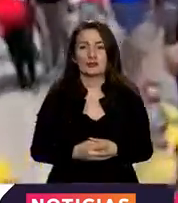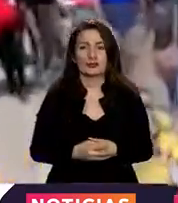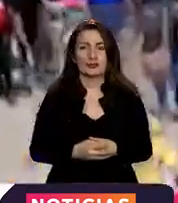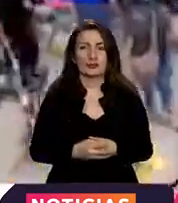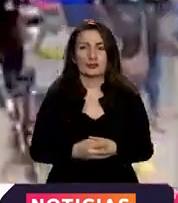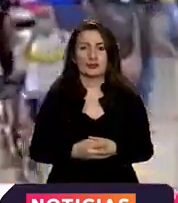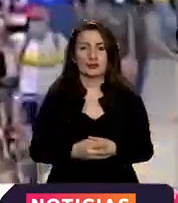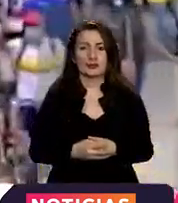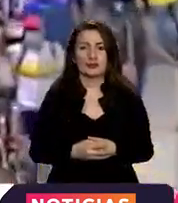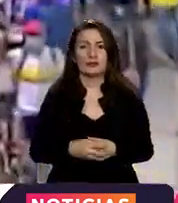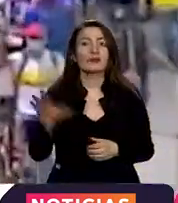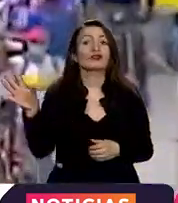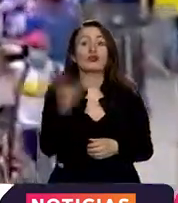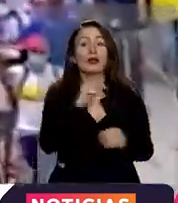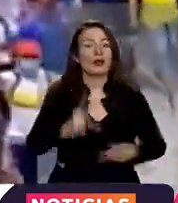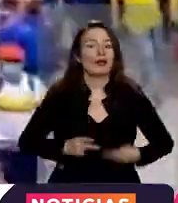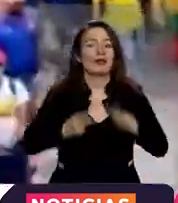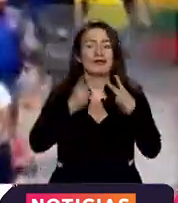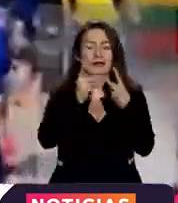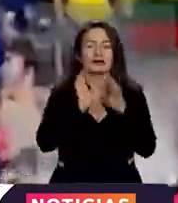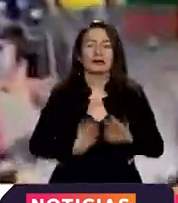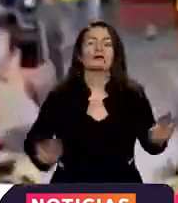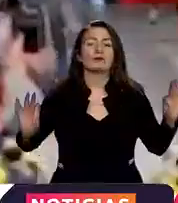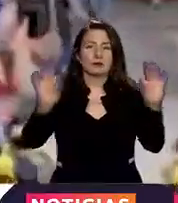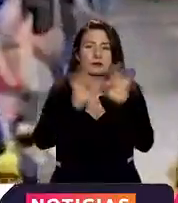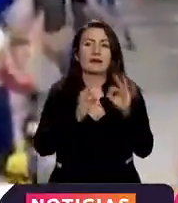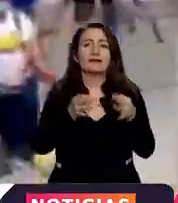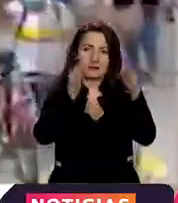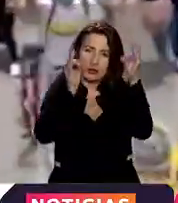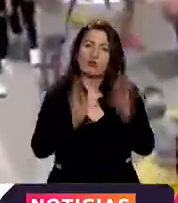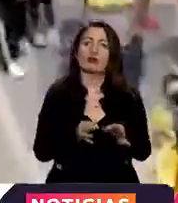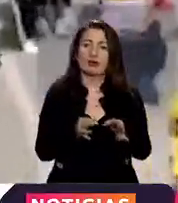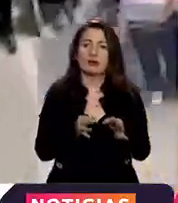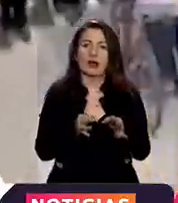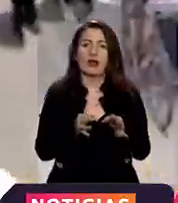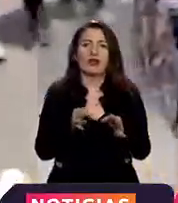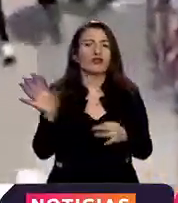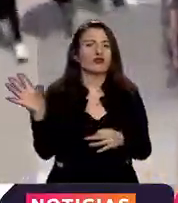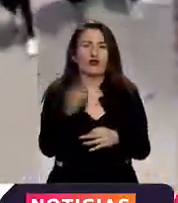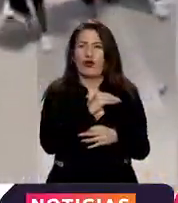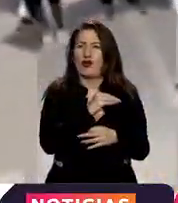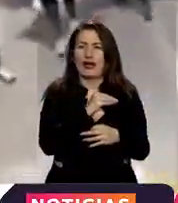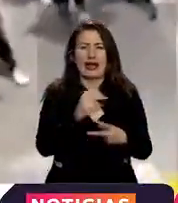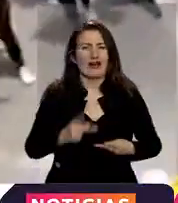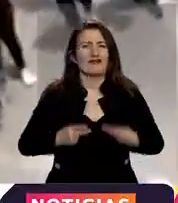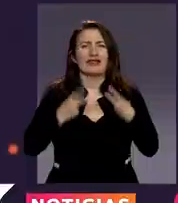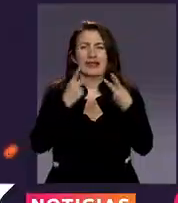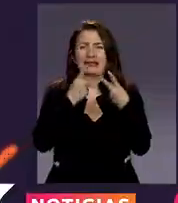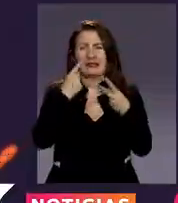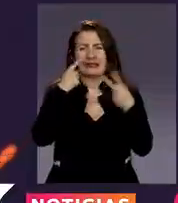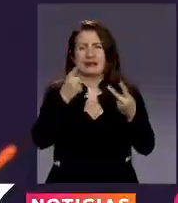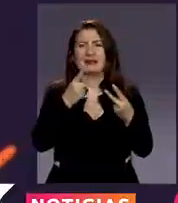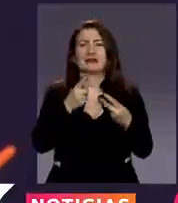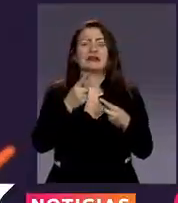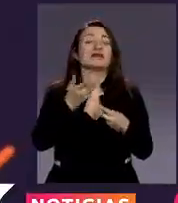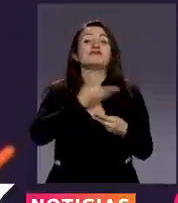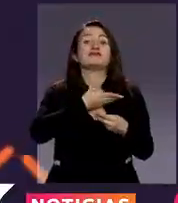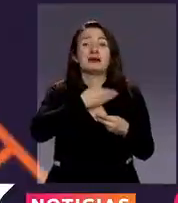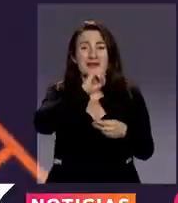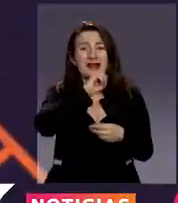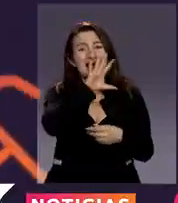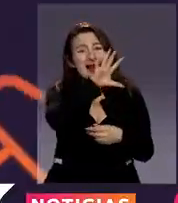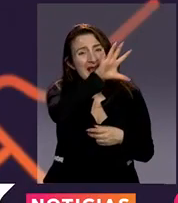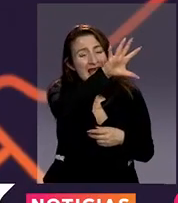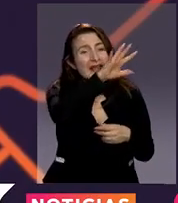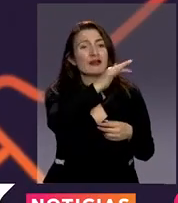Todas las vidas son importantes. Estoy segurísima que se han conmovido con las imágenes de la mamá gritando afuera